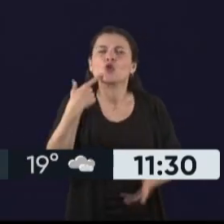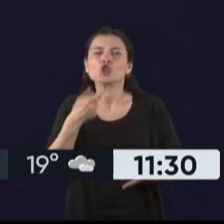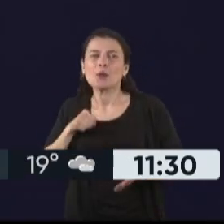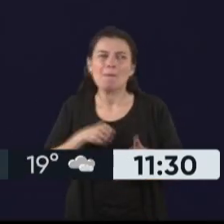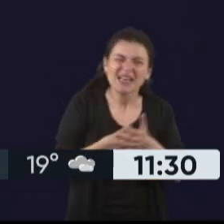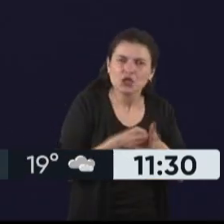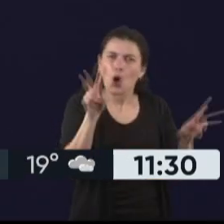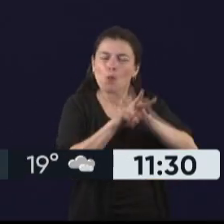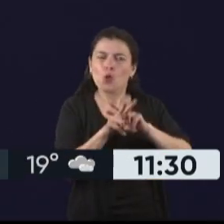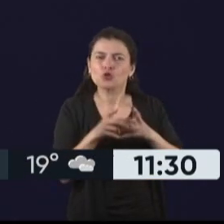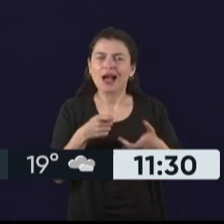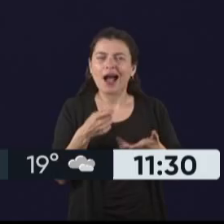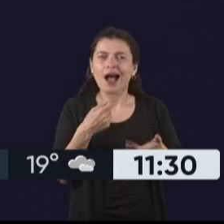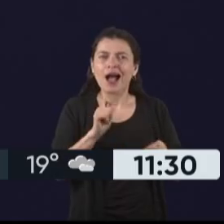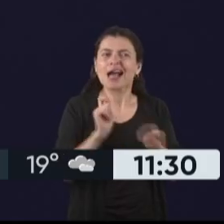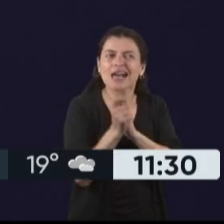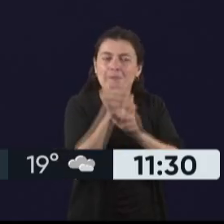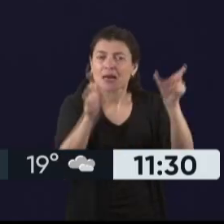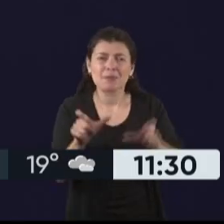del ejercicio de la presidencia.